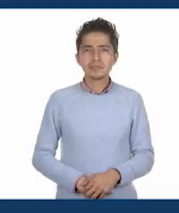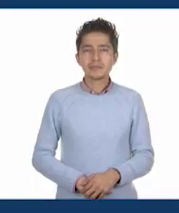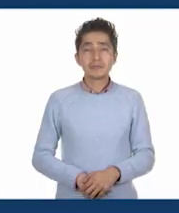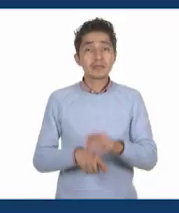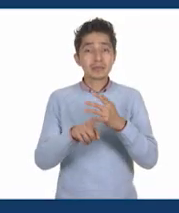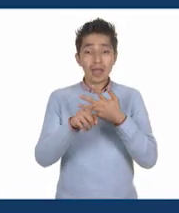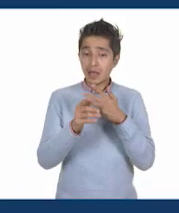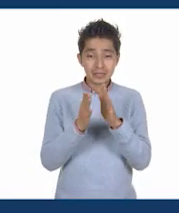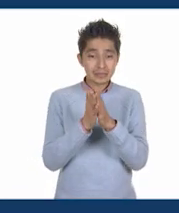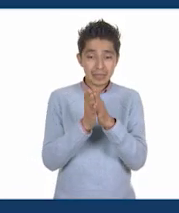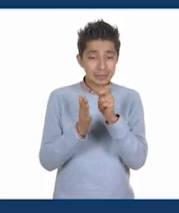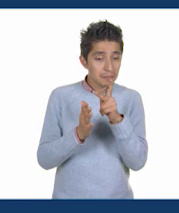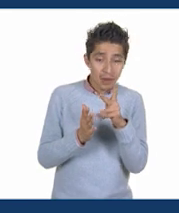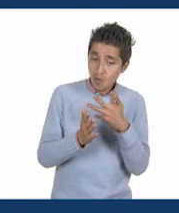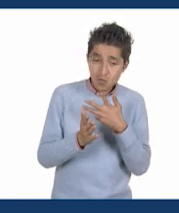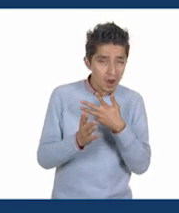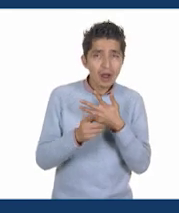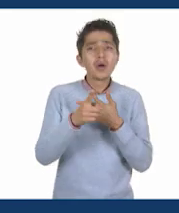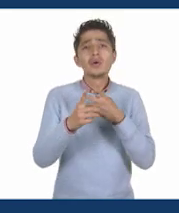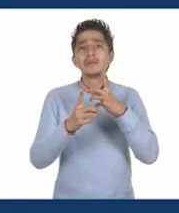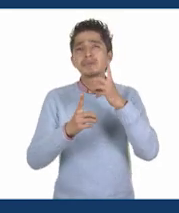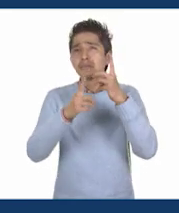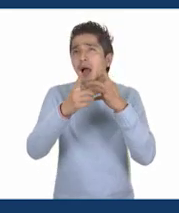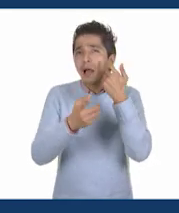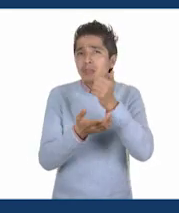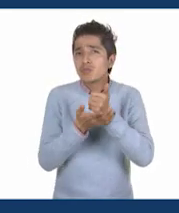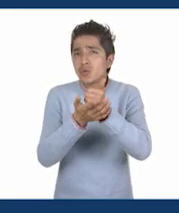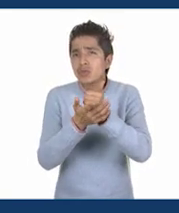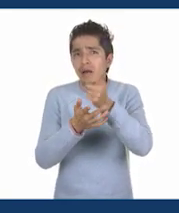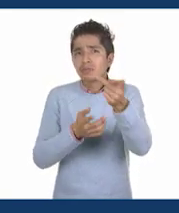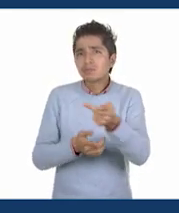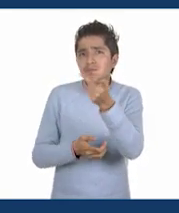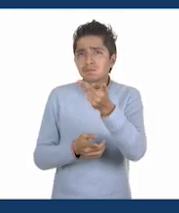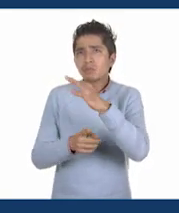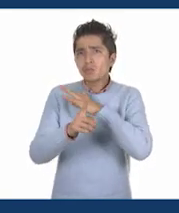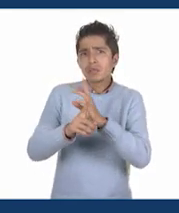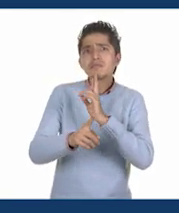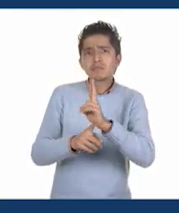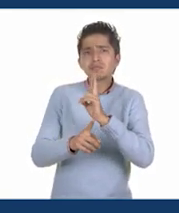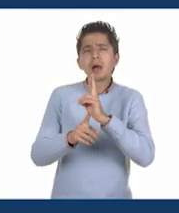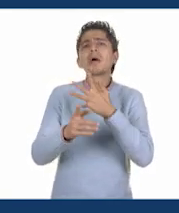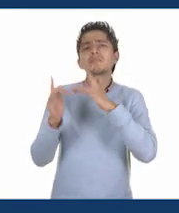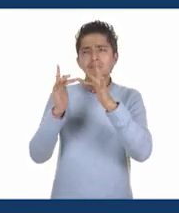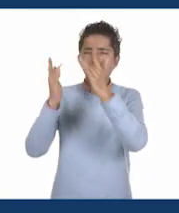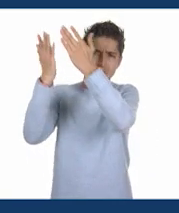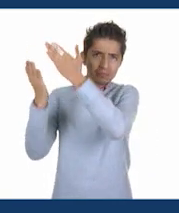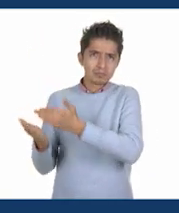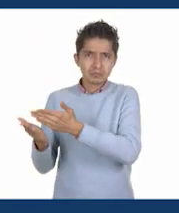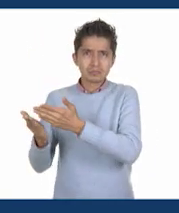Si no tienes el libro de texto o necesitas ayuda para responder las preguntas, contáctanos.